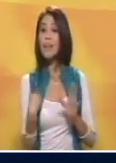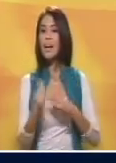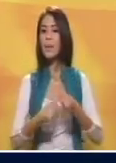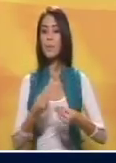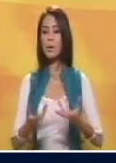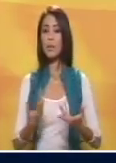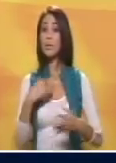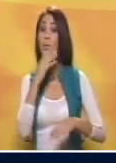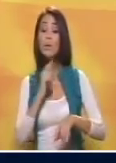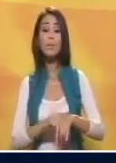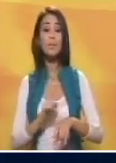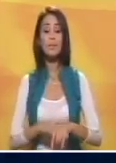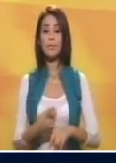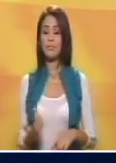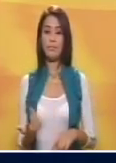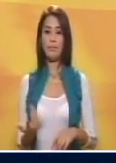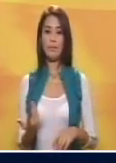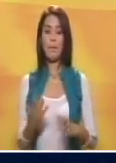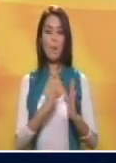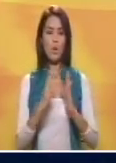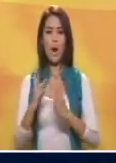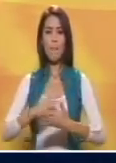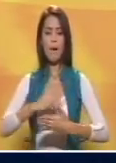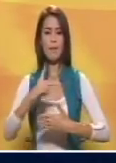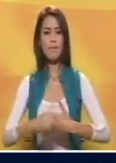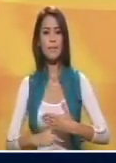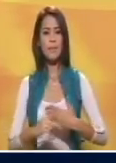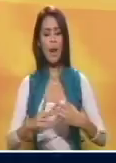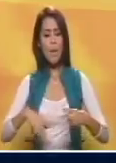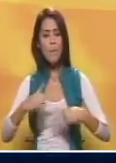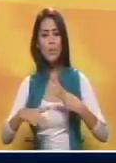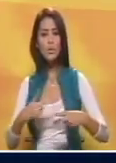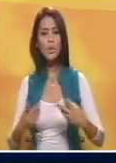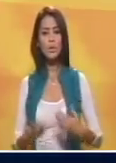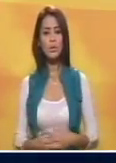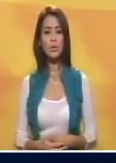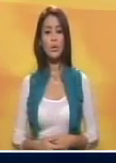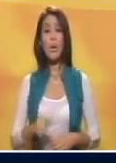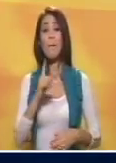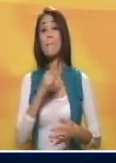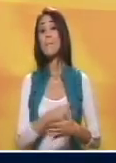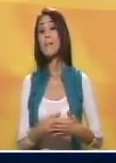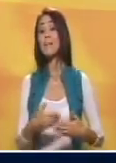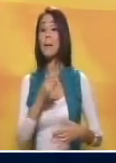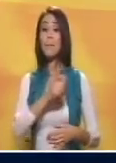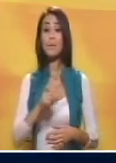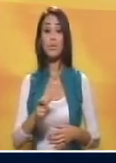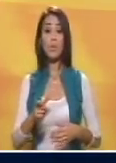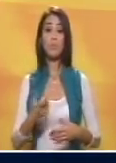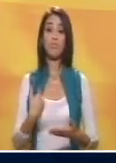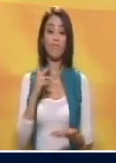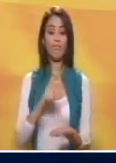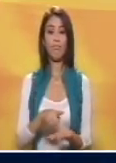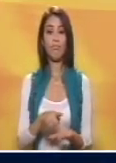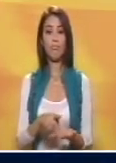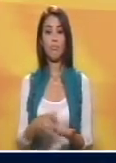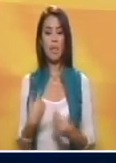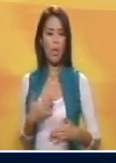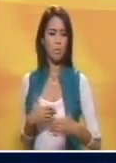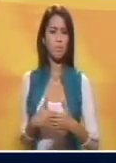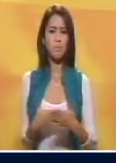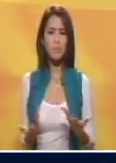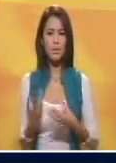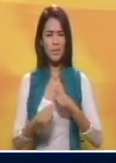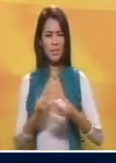realice. No hay tiempo tampoco para organizar un proceso en el que miles, literalmente miles de candidatos deben postularse, y esta forma atropellada de